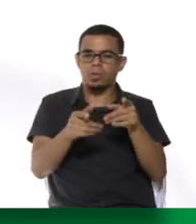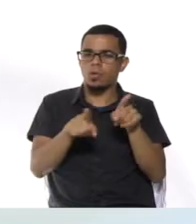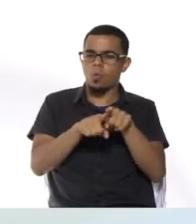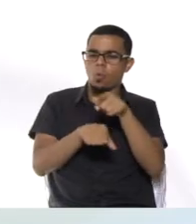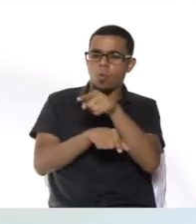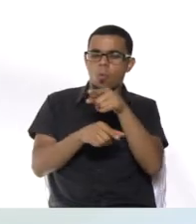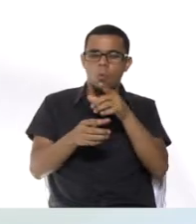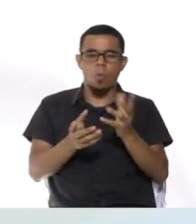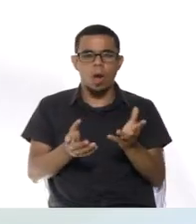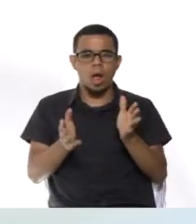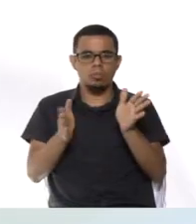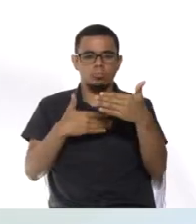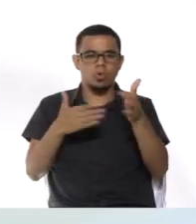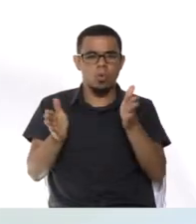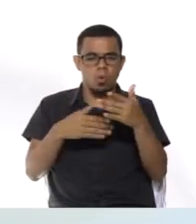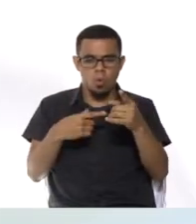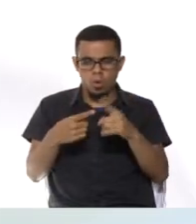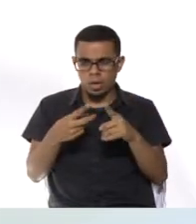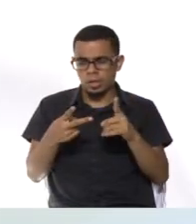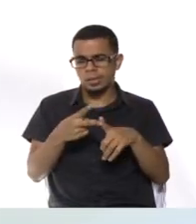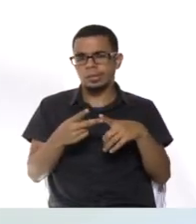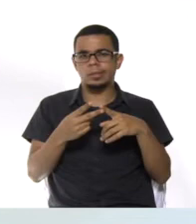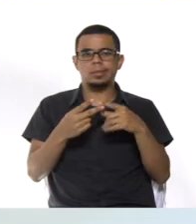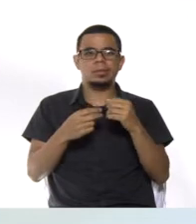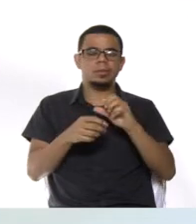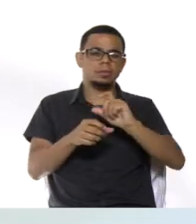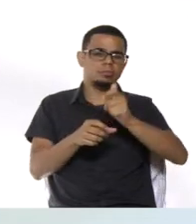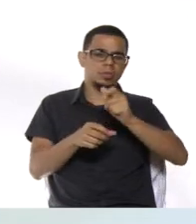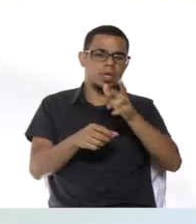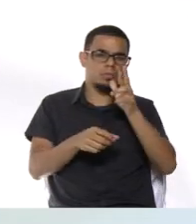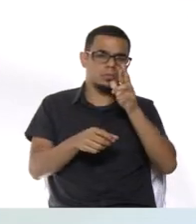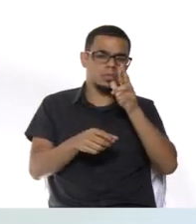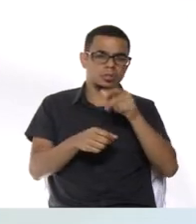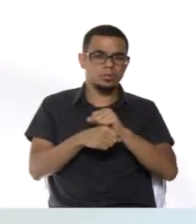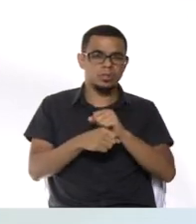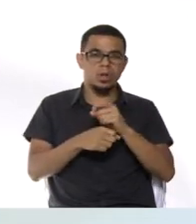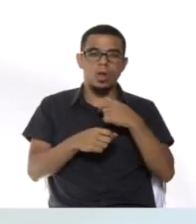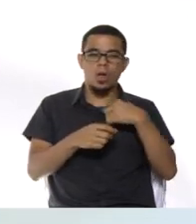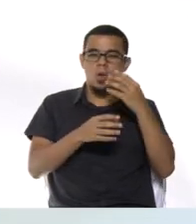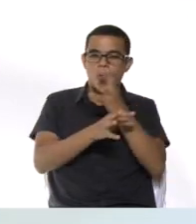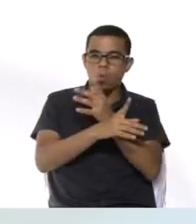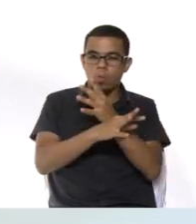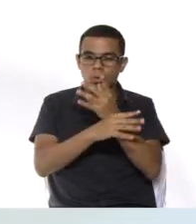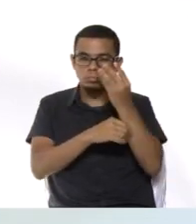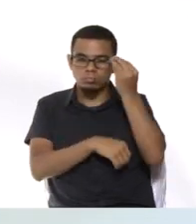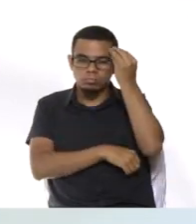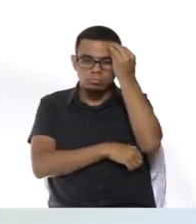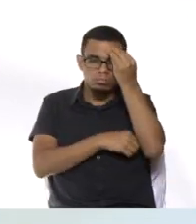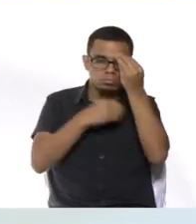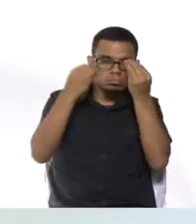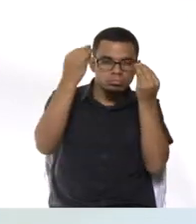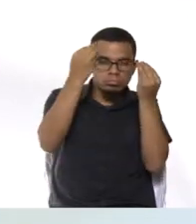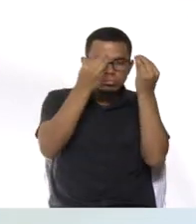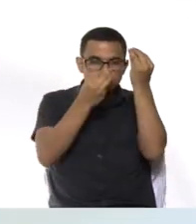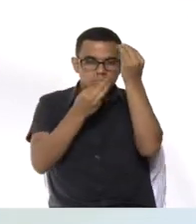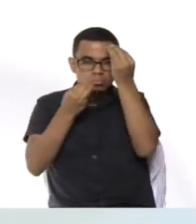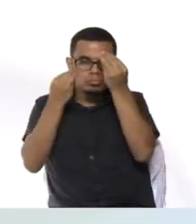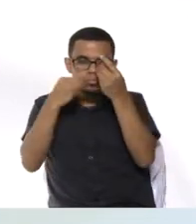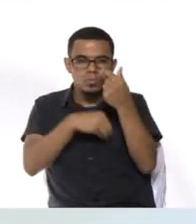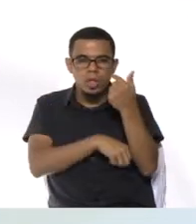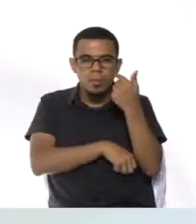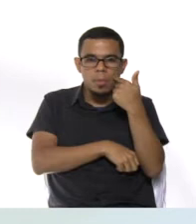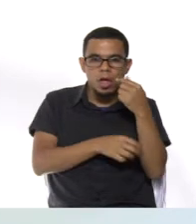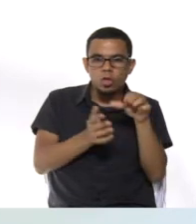también con tapas de refresco o simplemente con trozos de cartón para hacer las naves. Es un juego de estrategia que consiste en tratar de